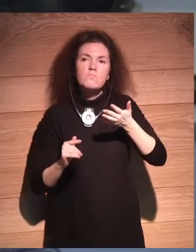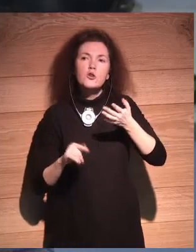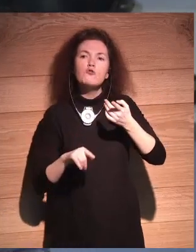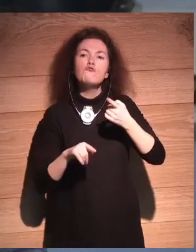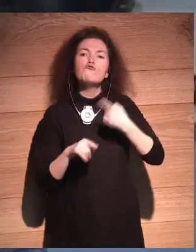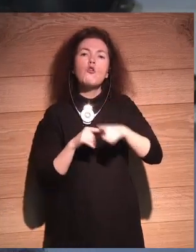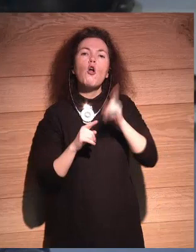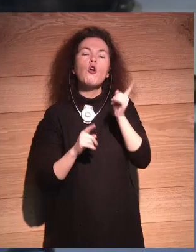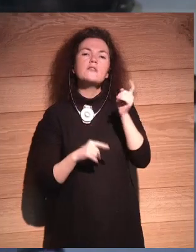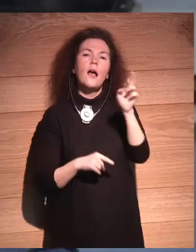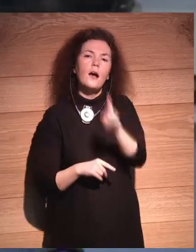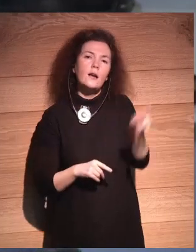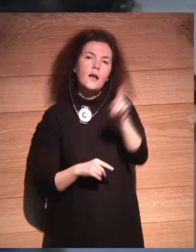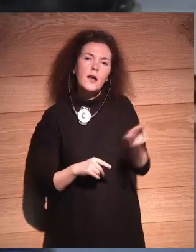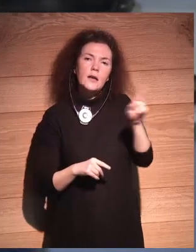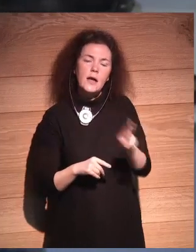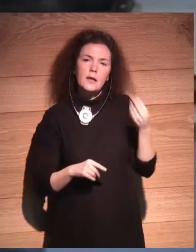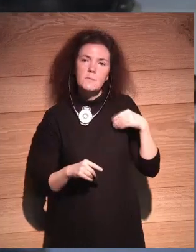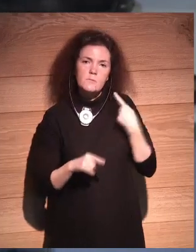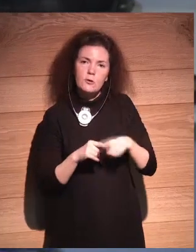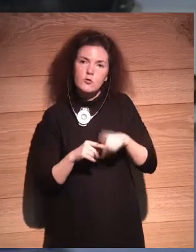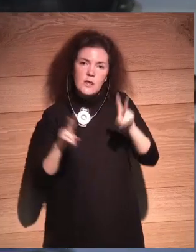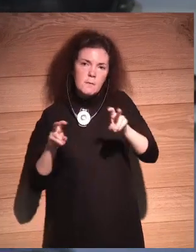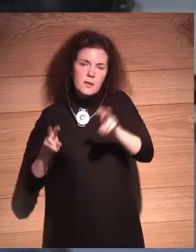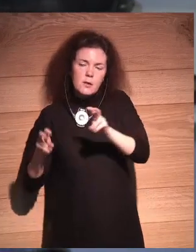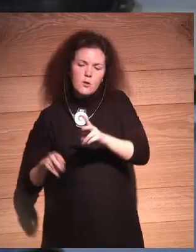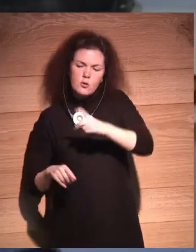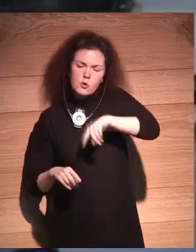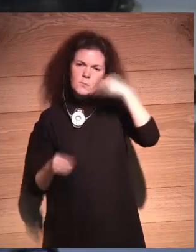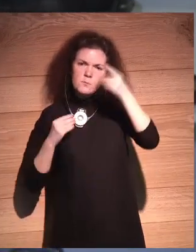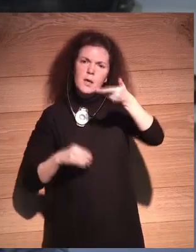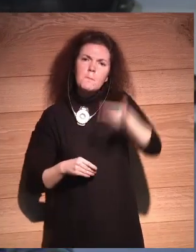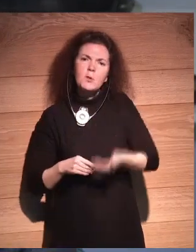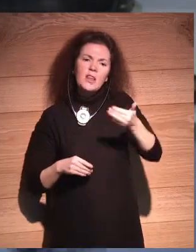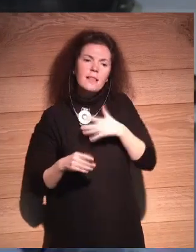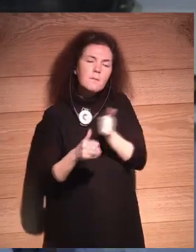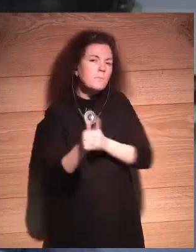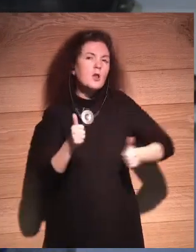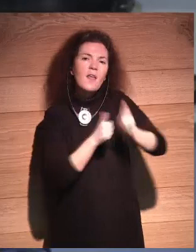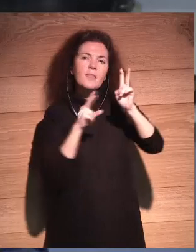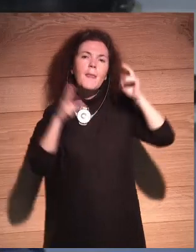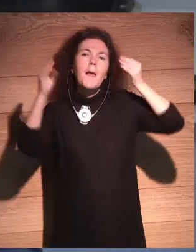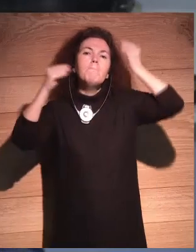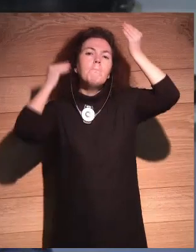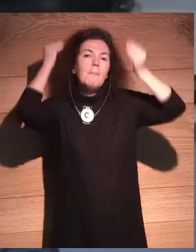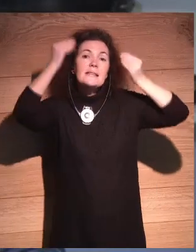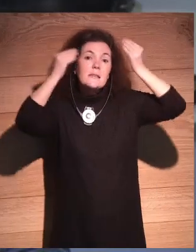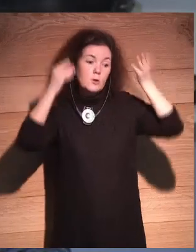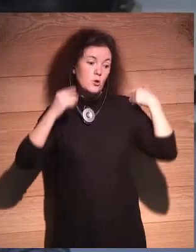más que repetir los mismos clichés, y nos parece muy importante dar importancia al pensamiento, y desde la primera